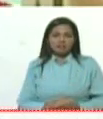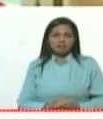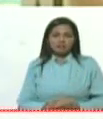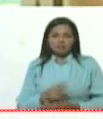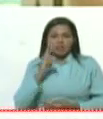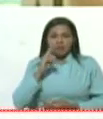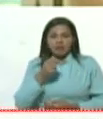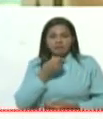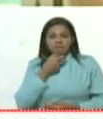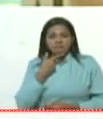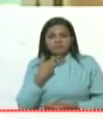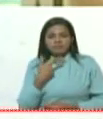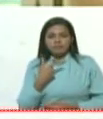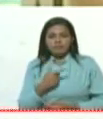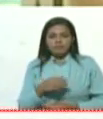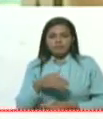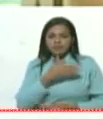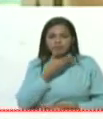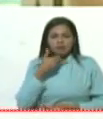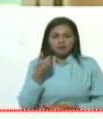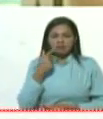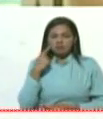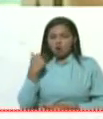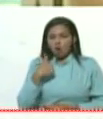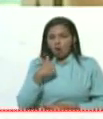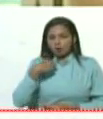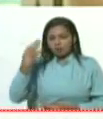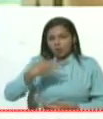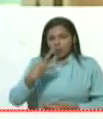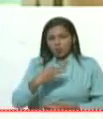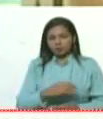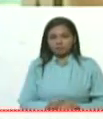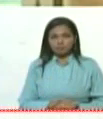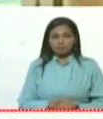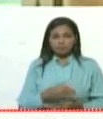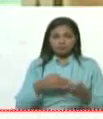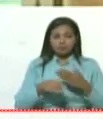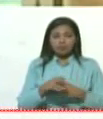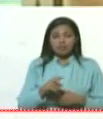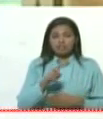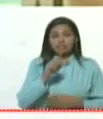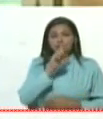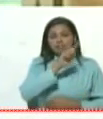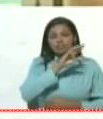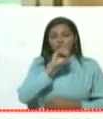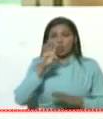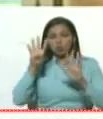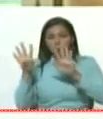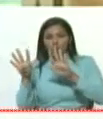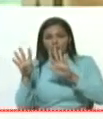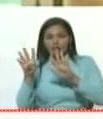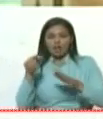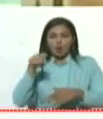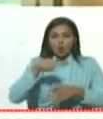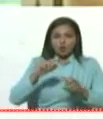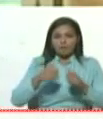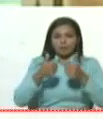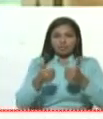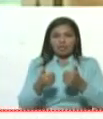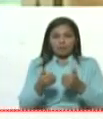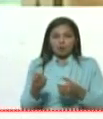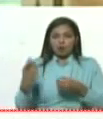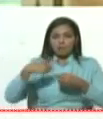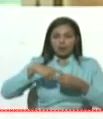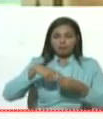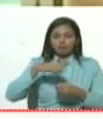otra visualidad. Estoy seguro. Ya vamos por 109 ciudades a partir de hoy con la incorporación